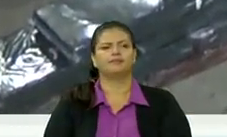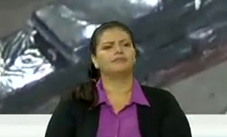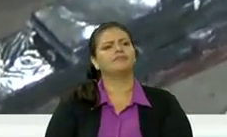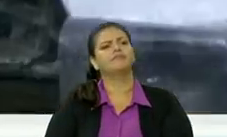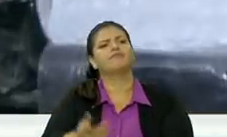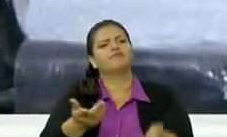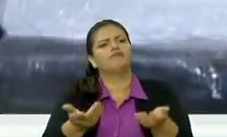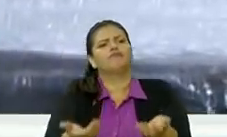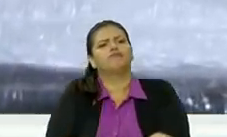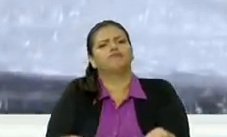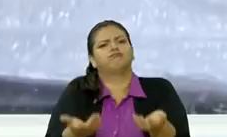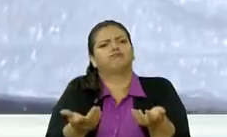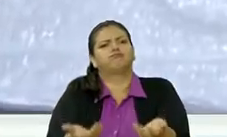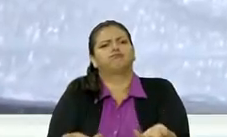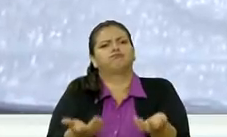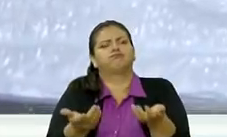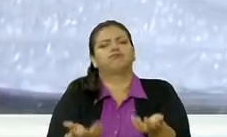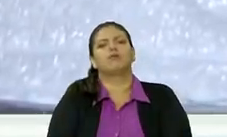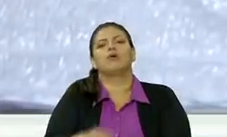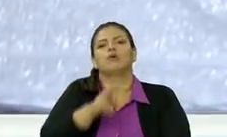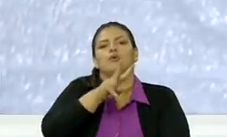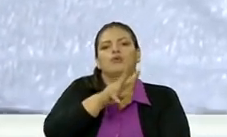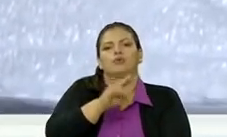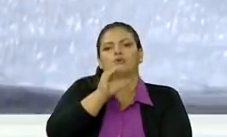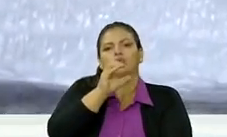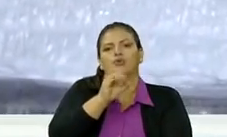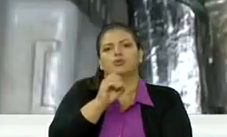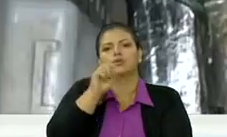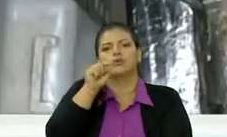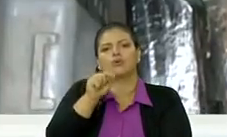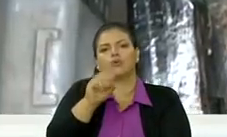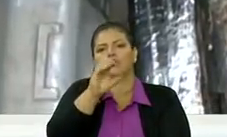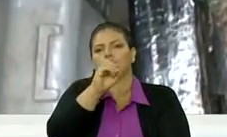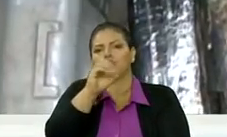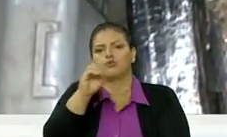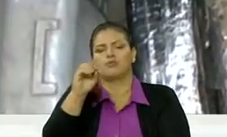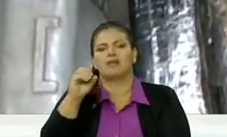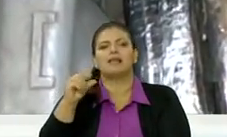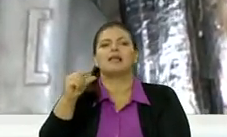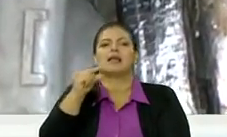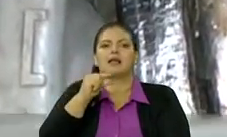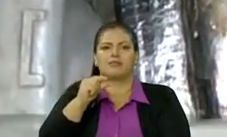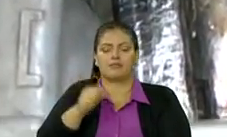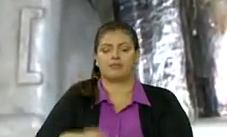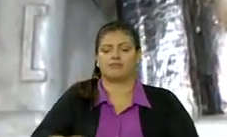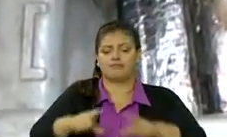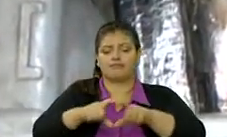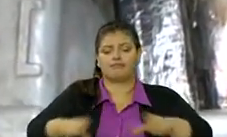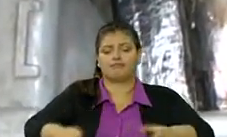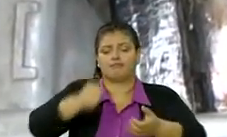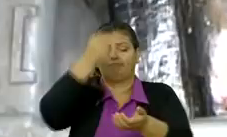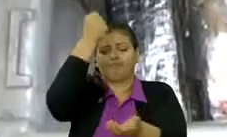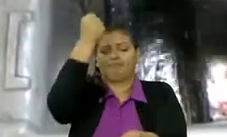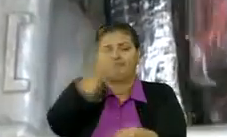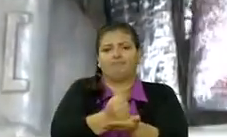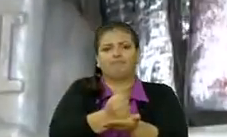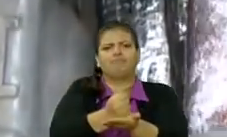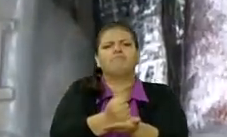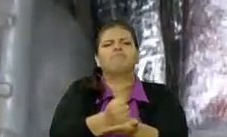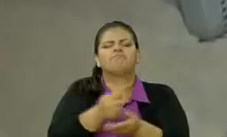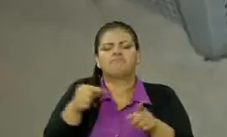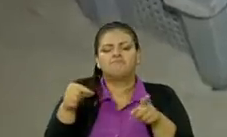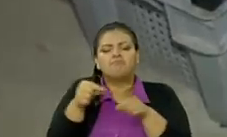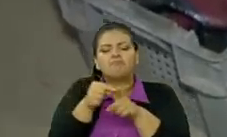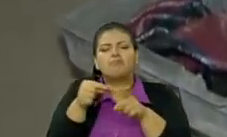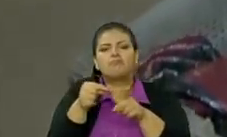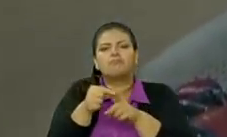208.300 gramos, poseía como logo la palabra Full Gas y estaría valorada en aproximadamente 10 millones de